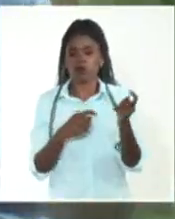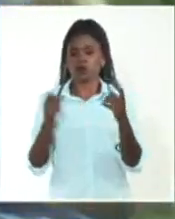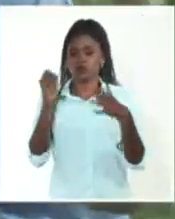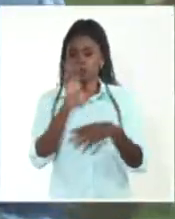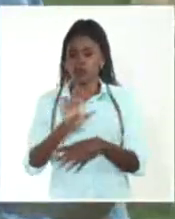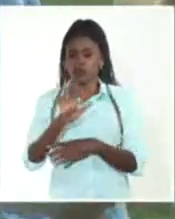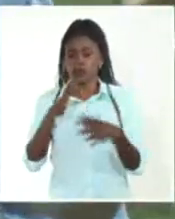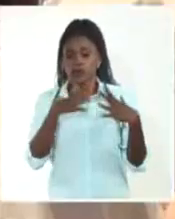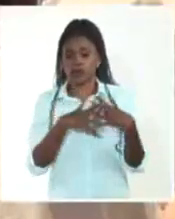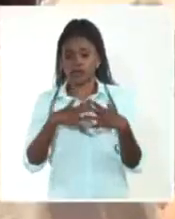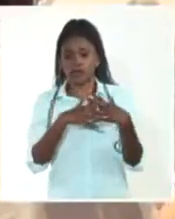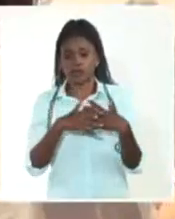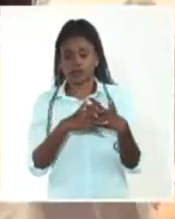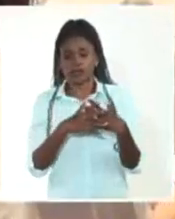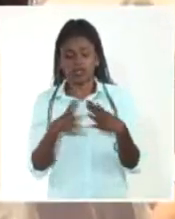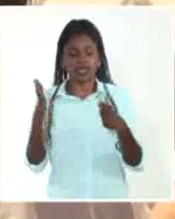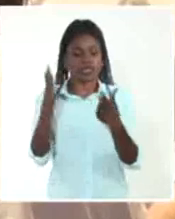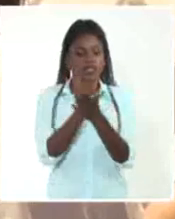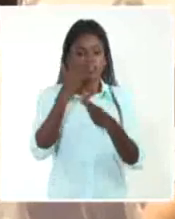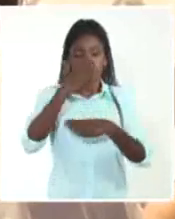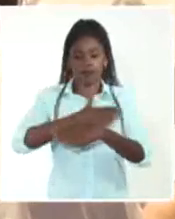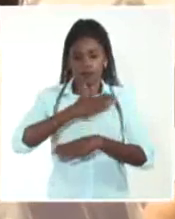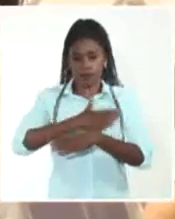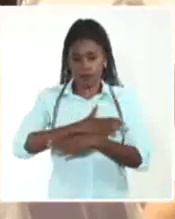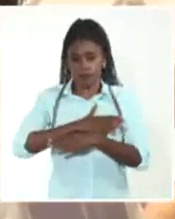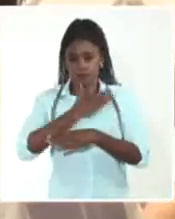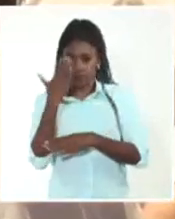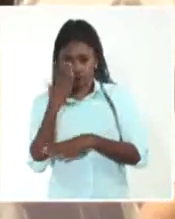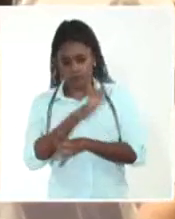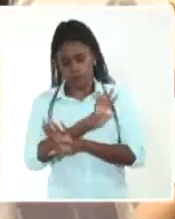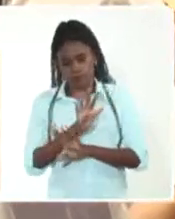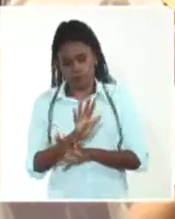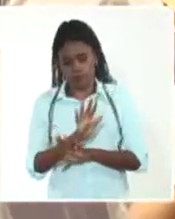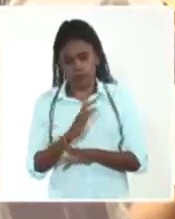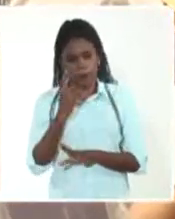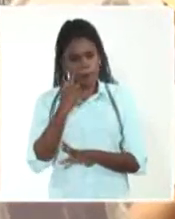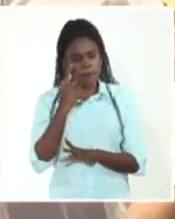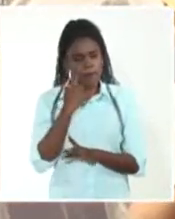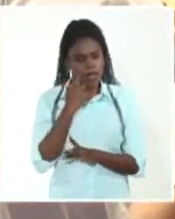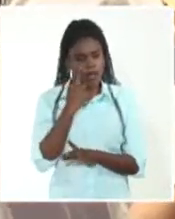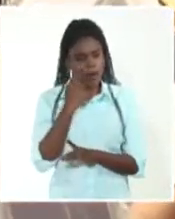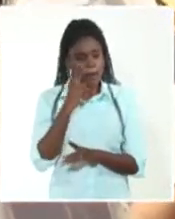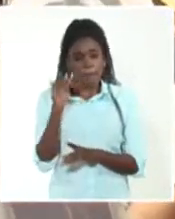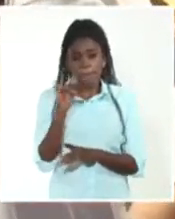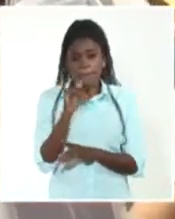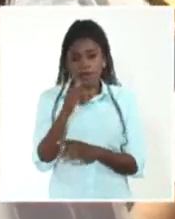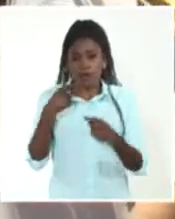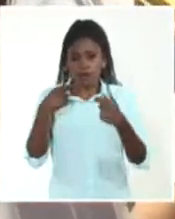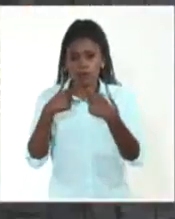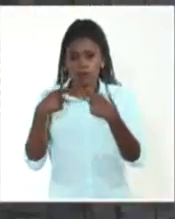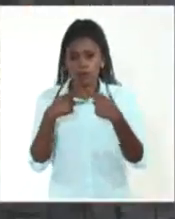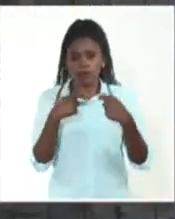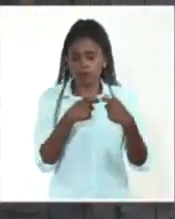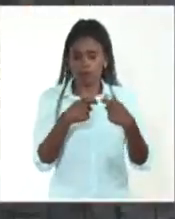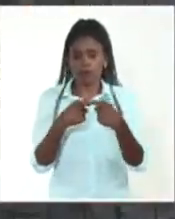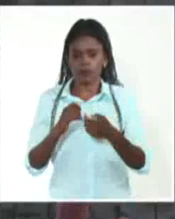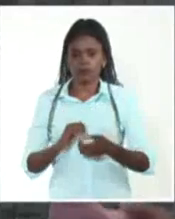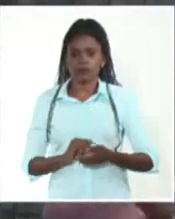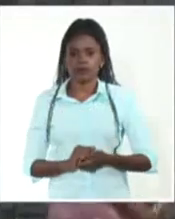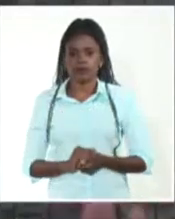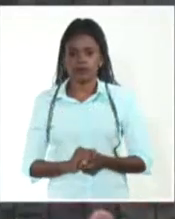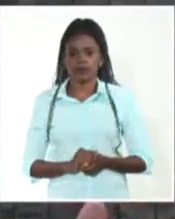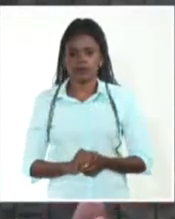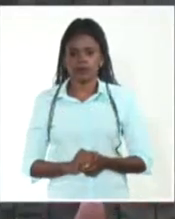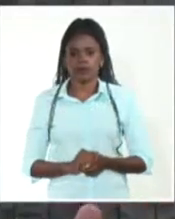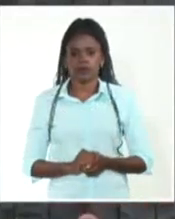Unidos y el enfrentamiento al bloqueo. Se trata, aseguraron, de un combate contra el mismo enemigo, el imperialismo. Las nuevas